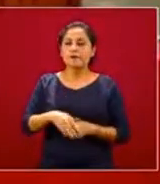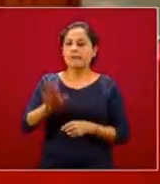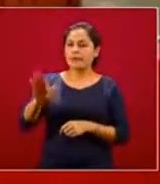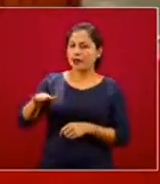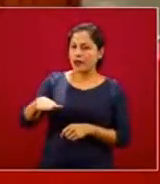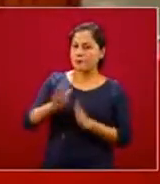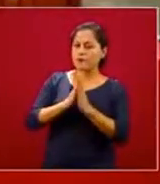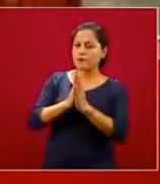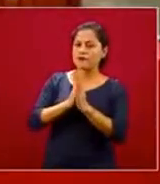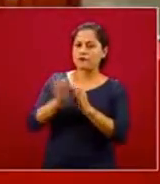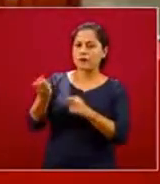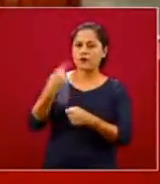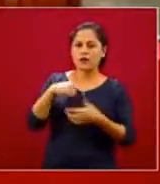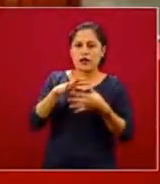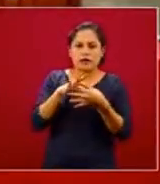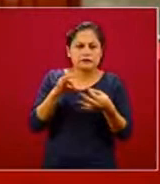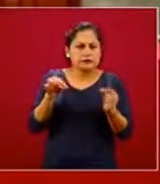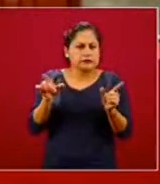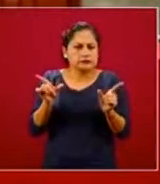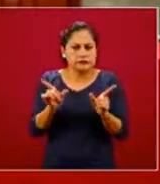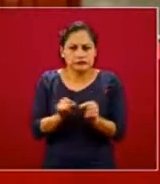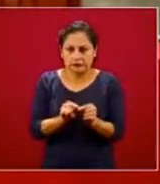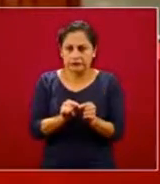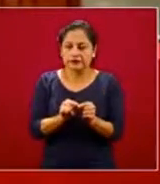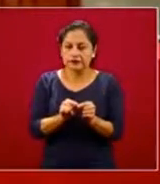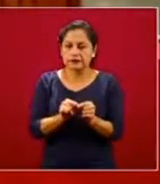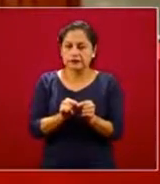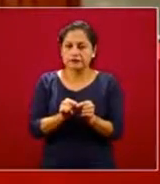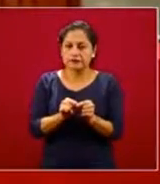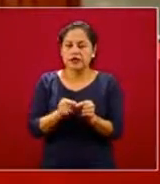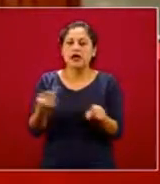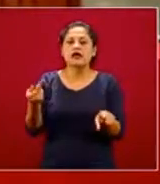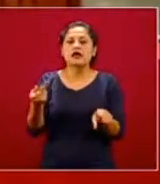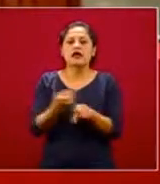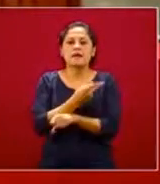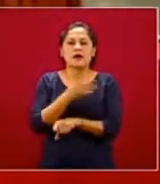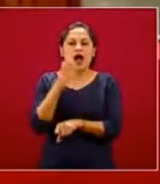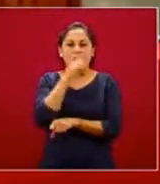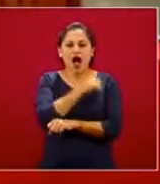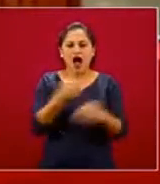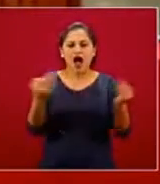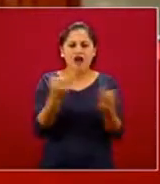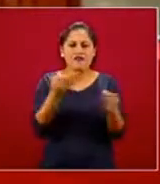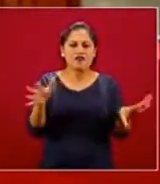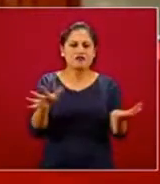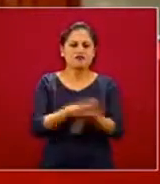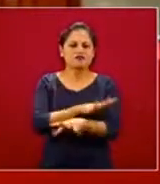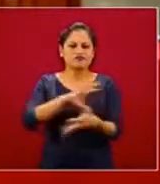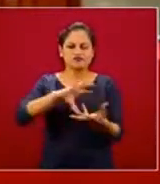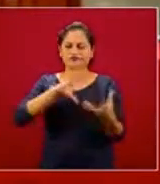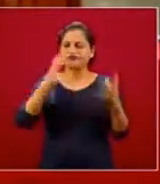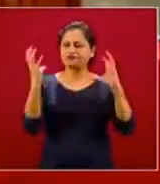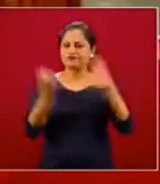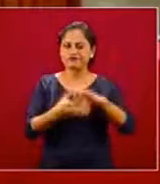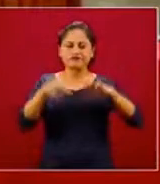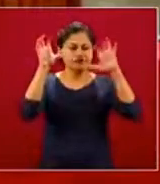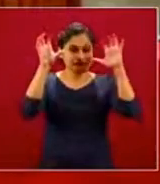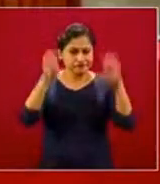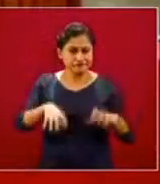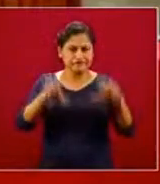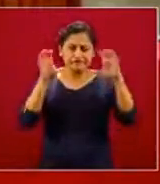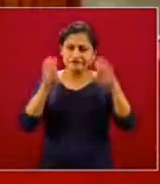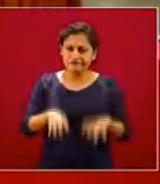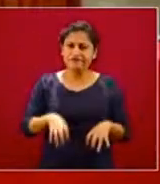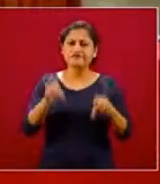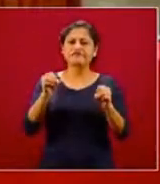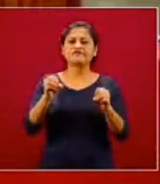ahora sí que muy concretamente Thank por este you. cambio climático que vivimos y el lluvias Can you tell us in torrenciales, concrete terms,